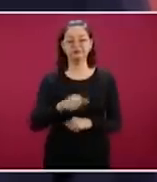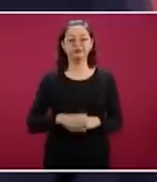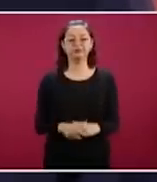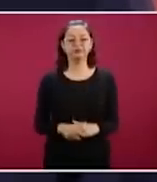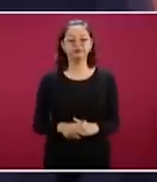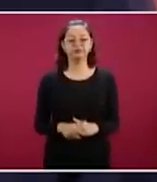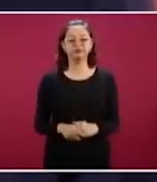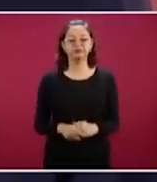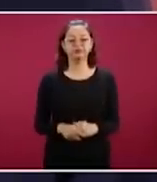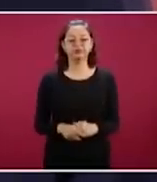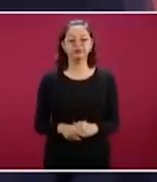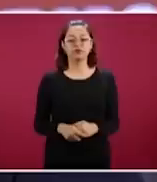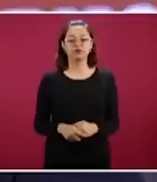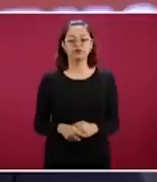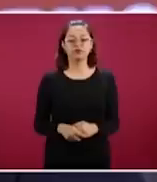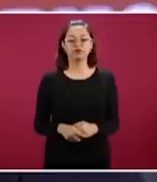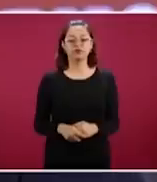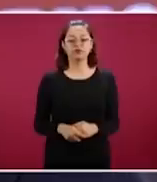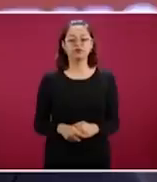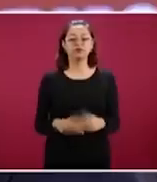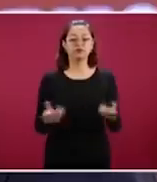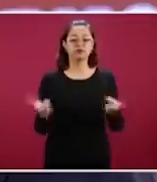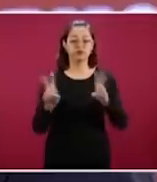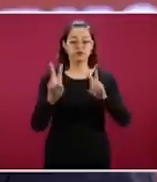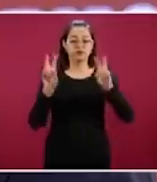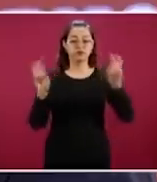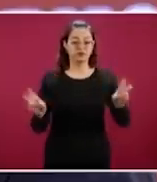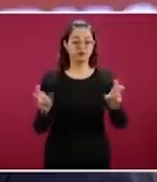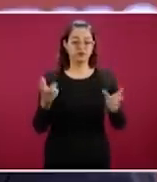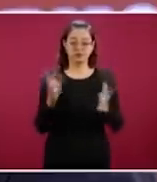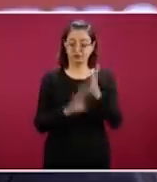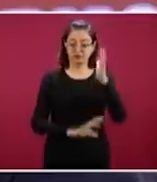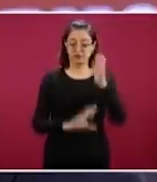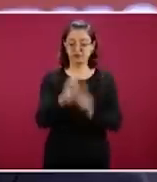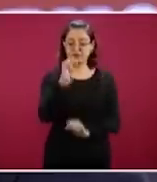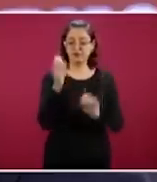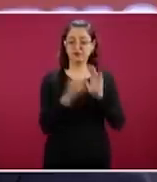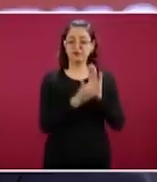asunto que tiene que ver con nuestra Constitución